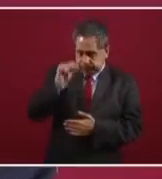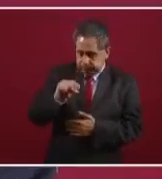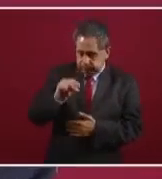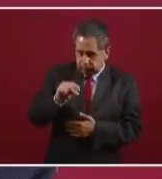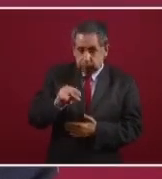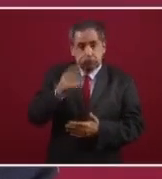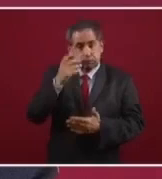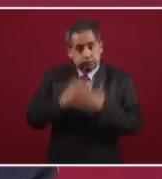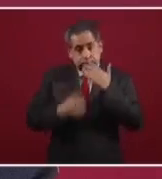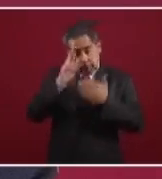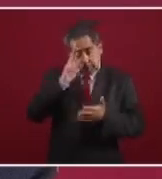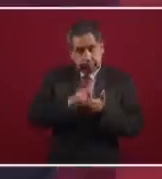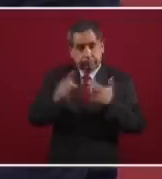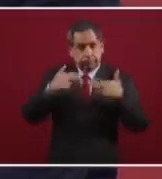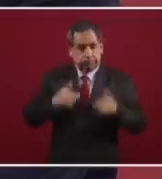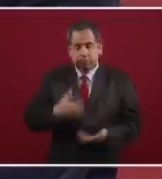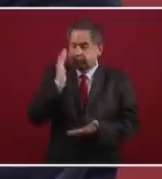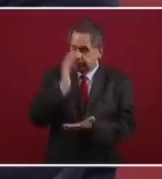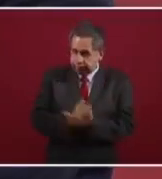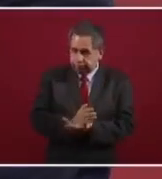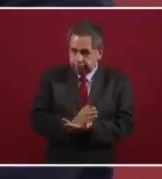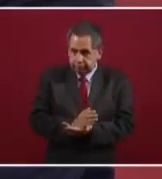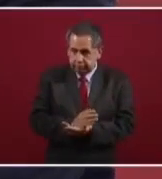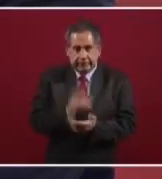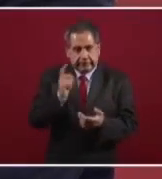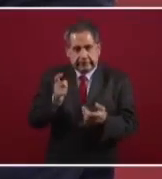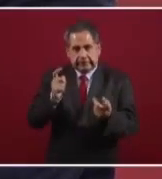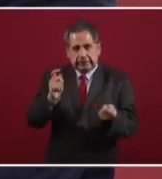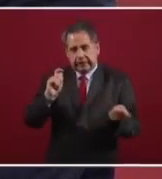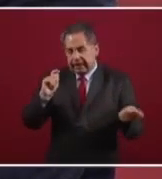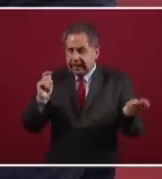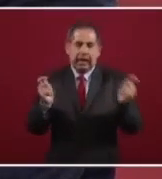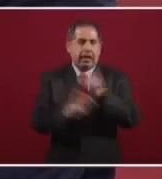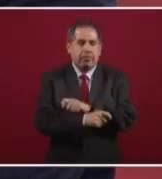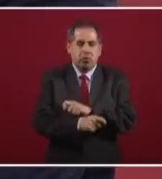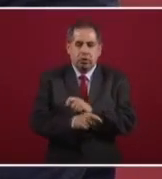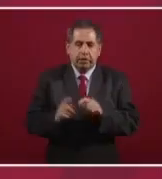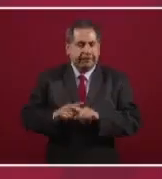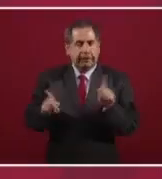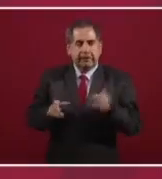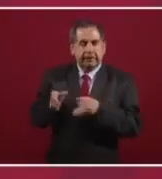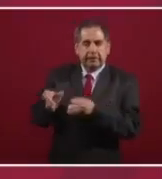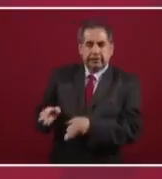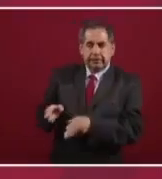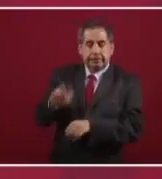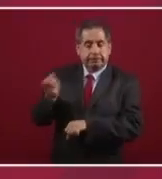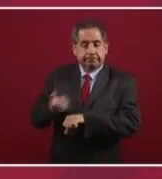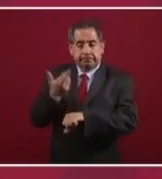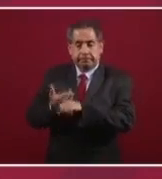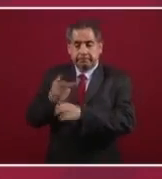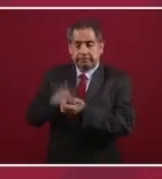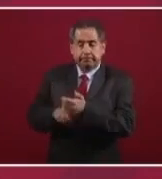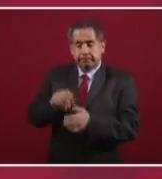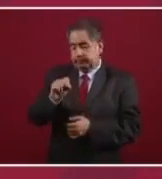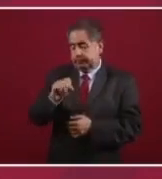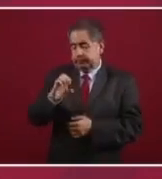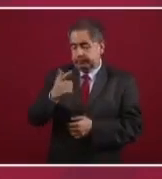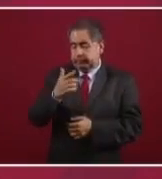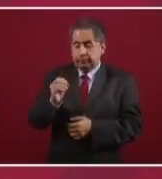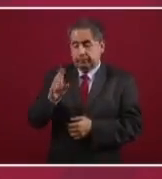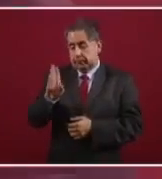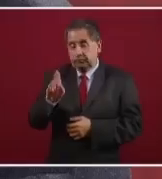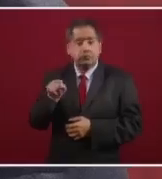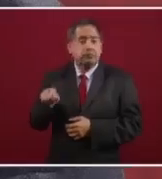humanos. Ese es el gran cambio. Esa secretaría que tenía